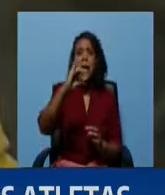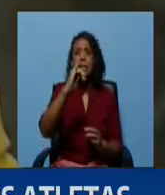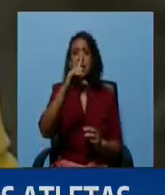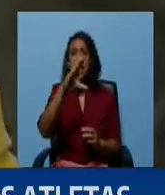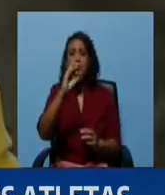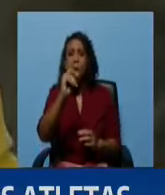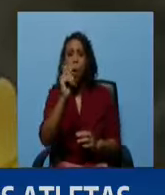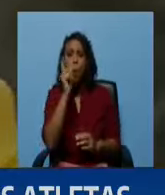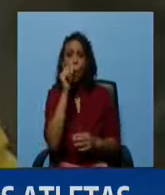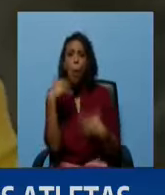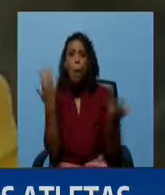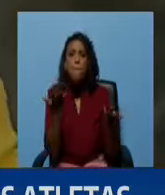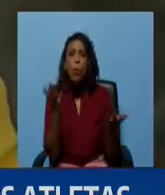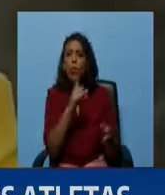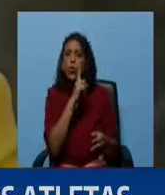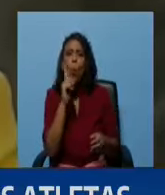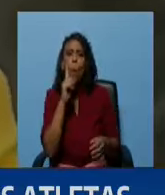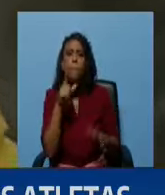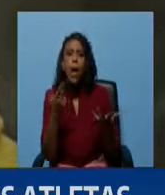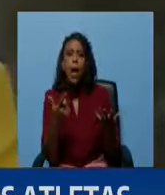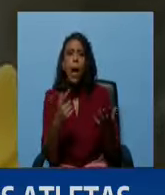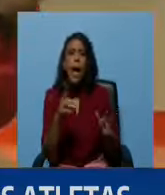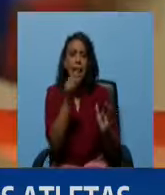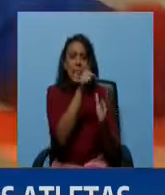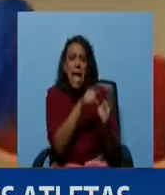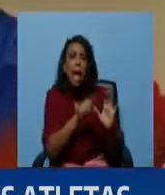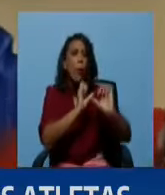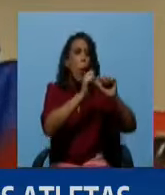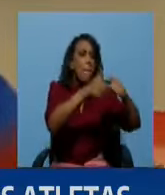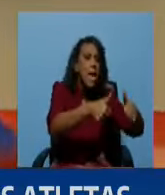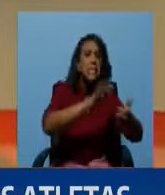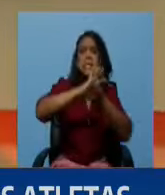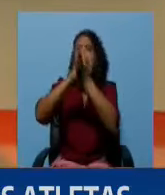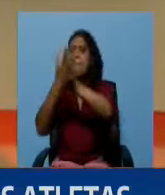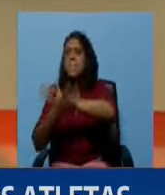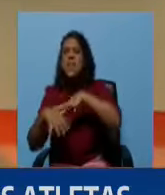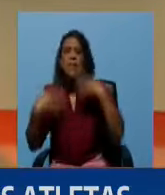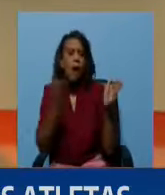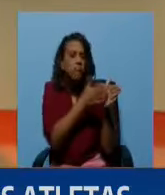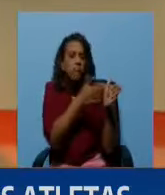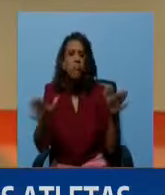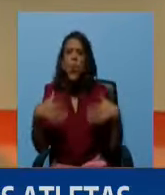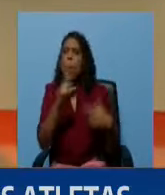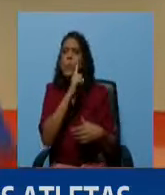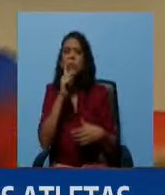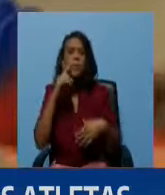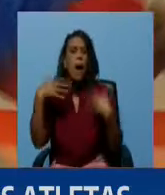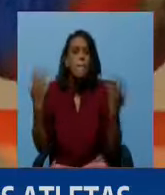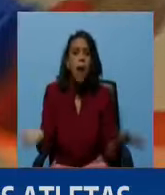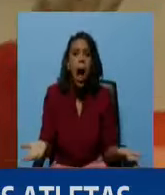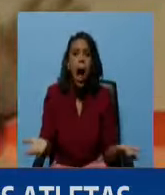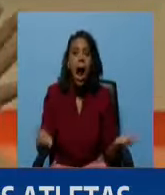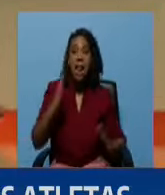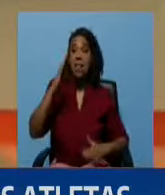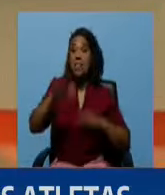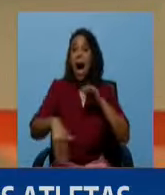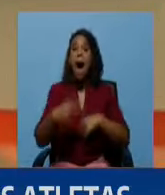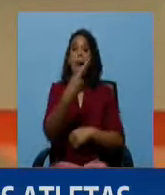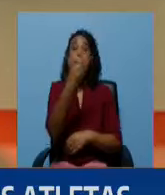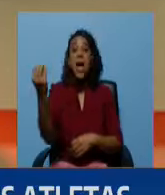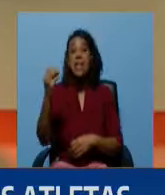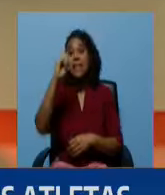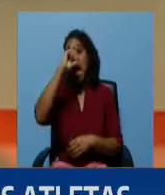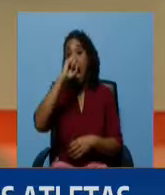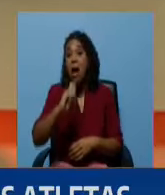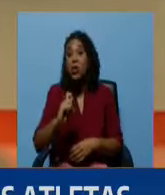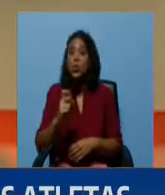expertos? Lo que llaman el ciclo de vida deportiva en todos los deportes es corto. En la natación a los 20 años era un